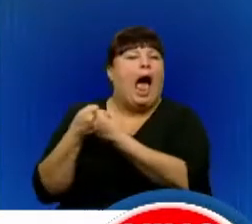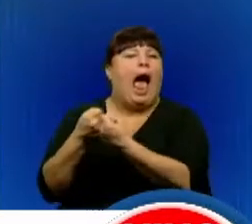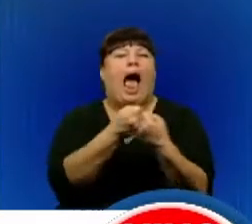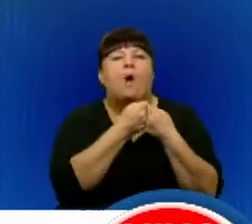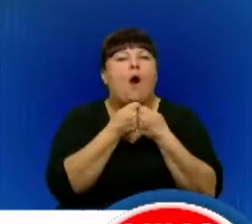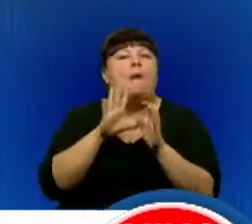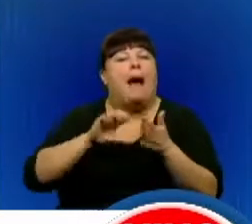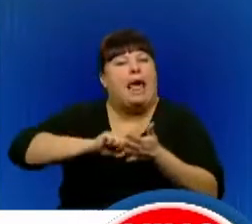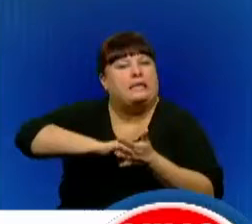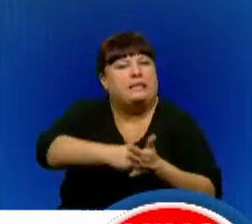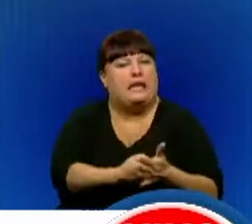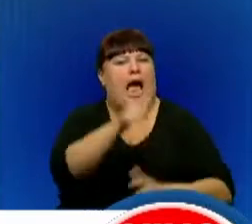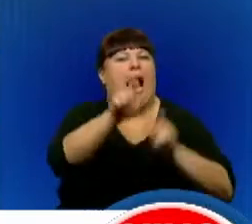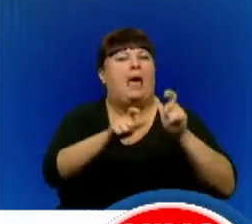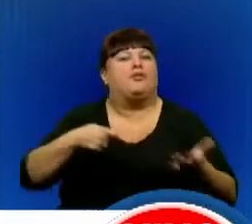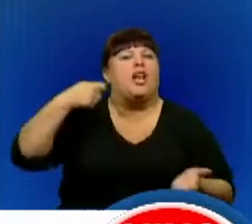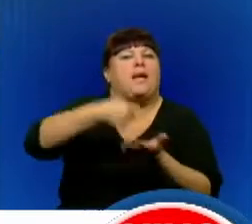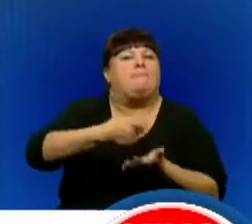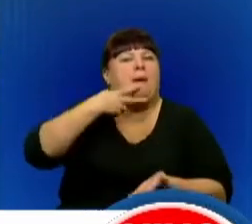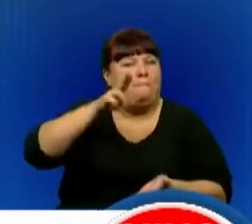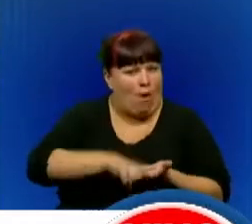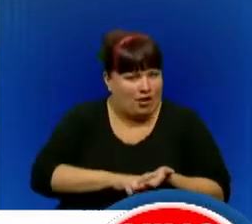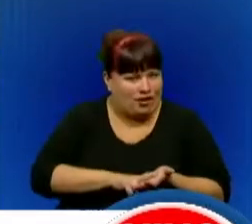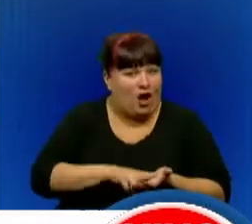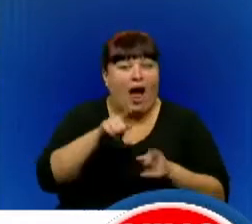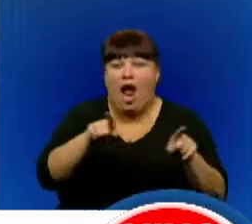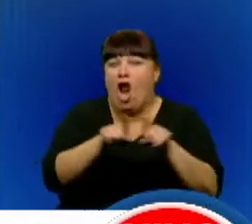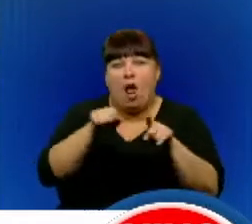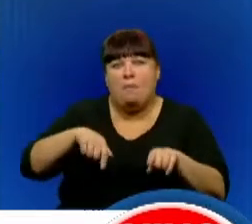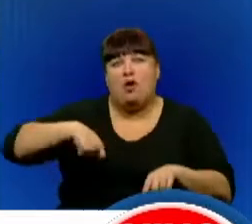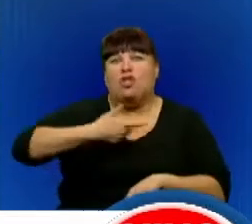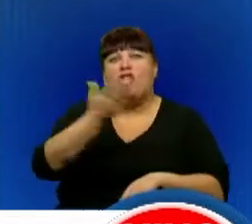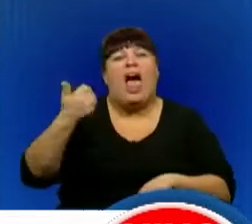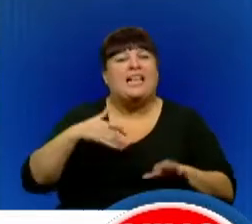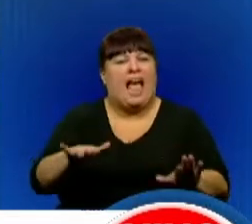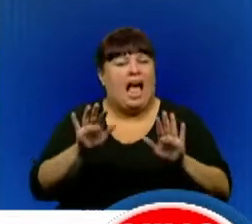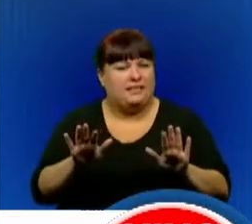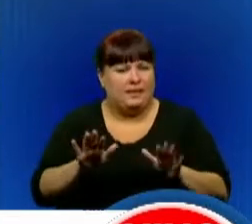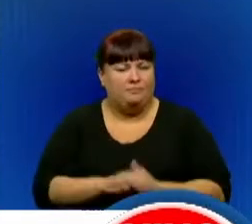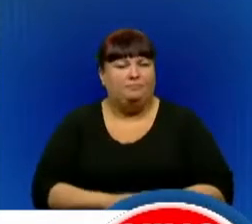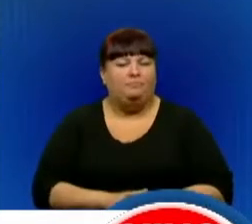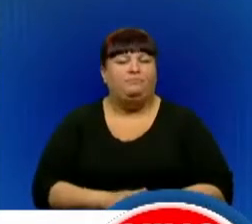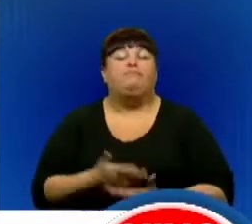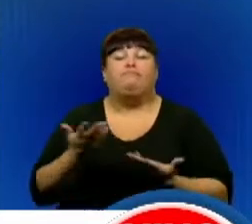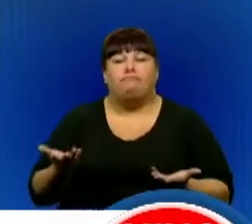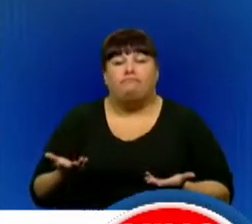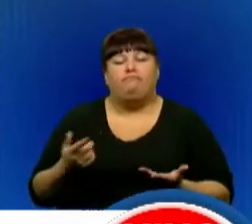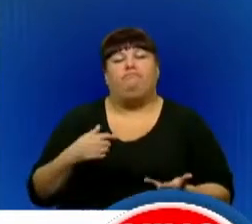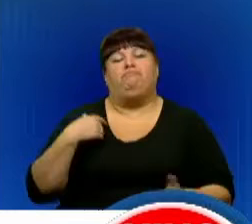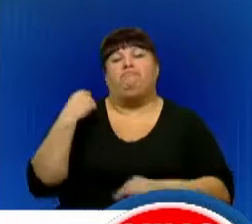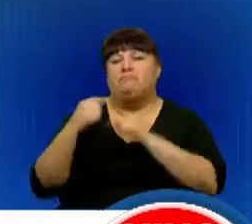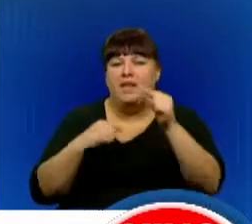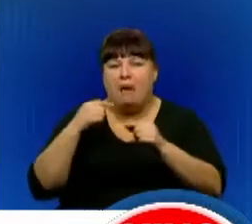de apriete al contribuyente. Y eso es lo que le está pasando a la sociedad argentina. Entonces, a poco que andamos